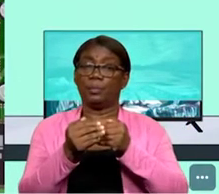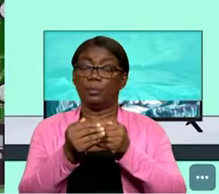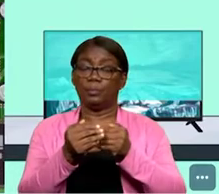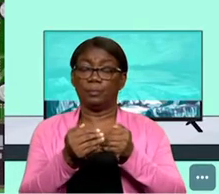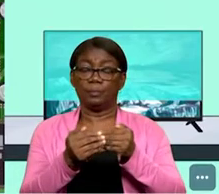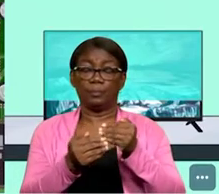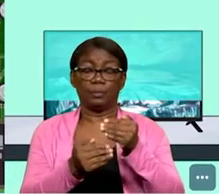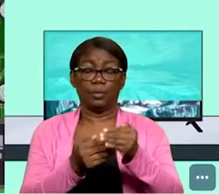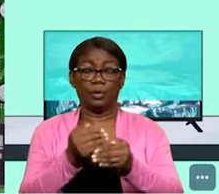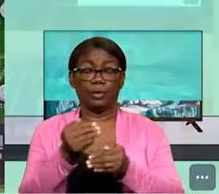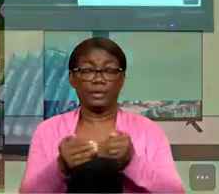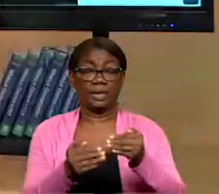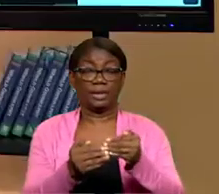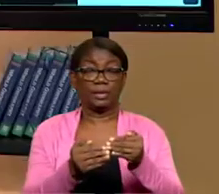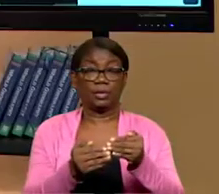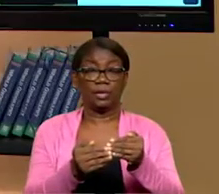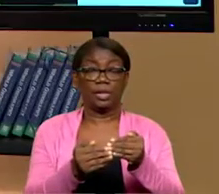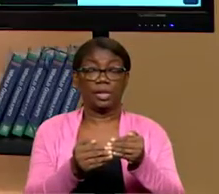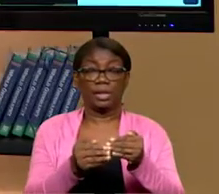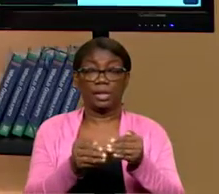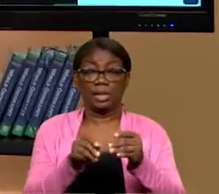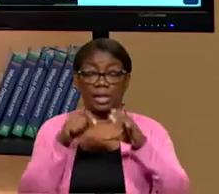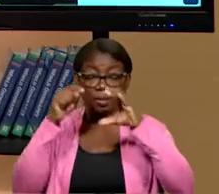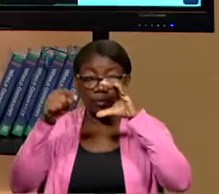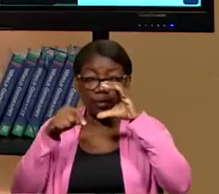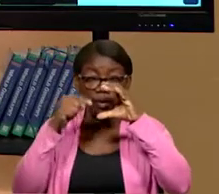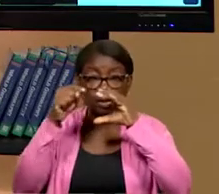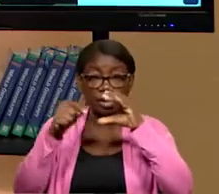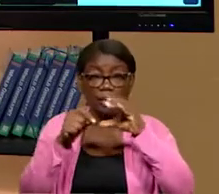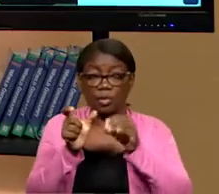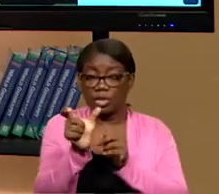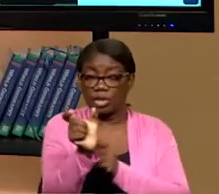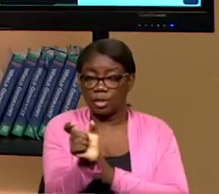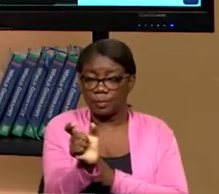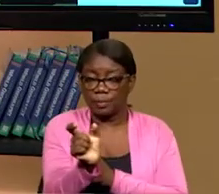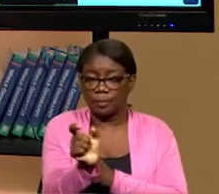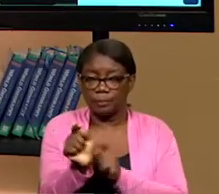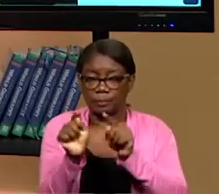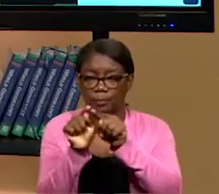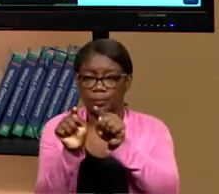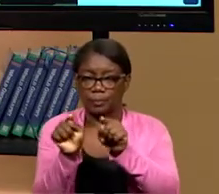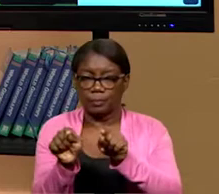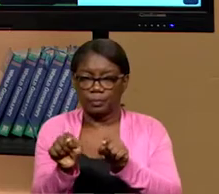la señal de video, se encuentra un chip que tiene